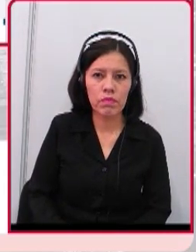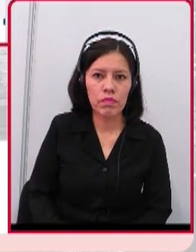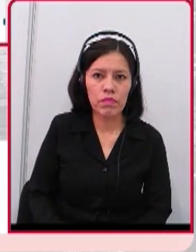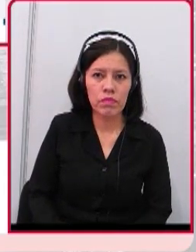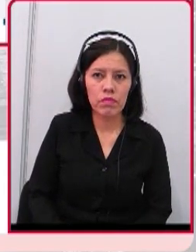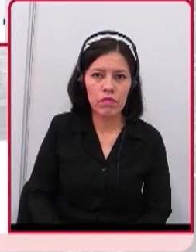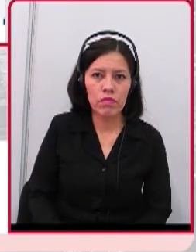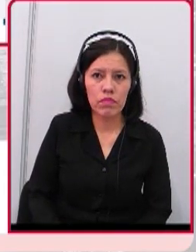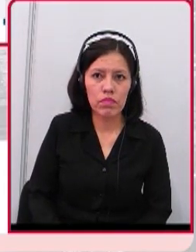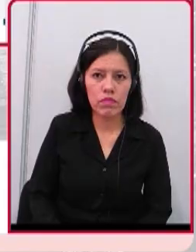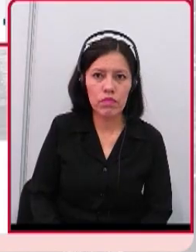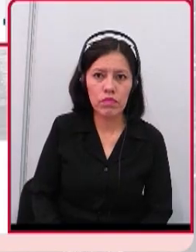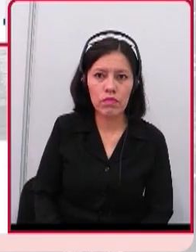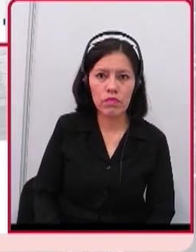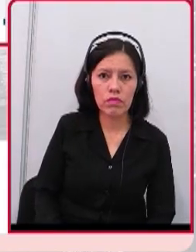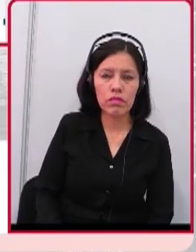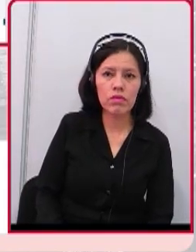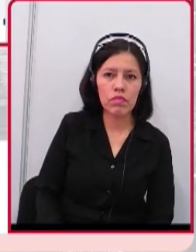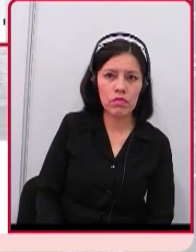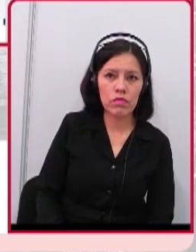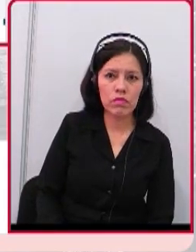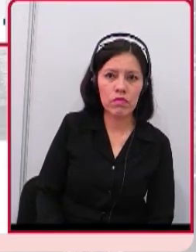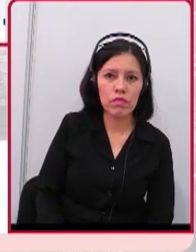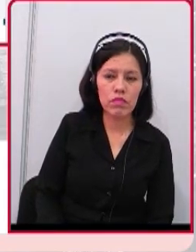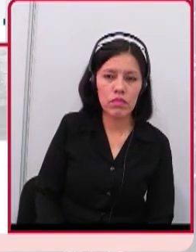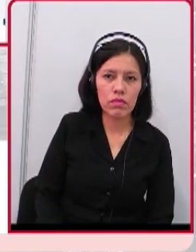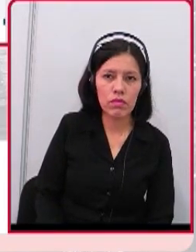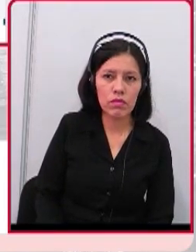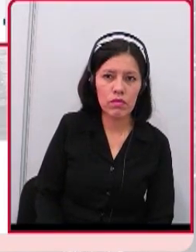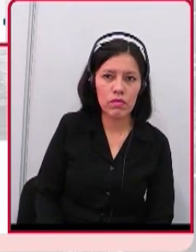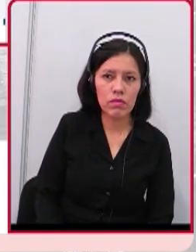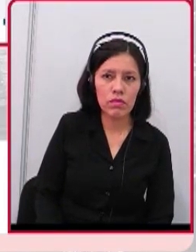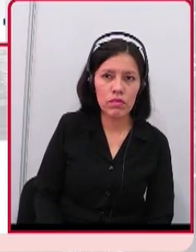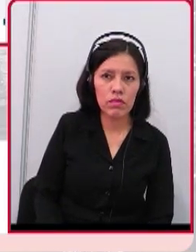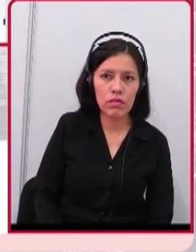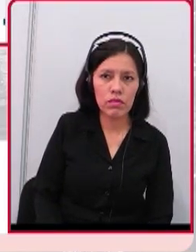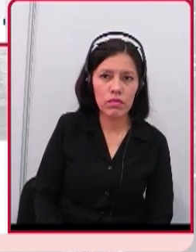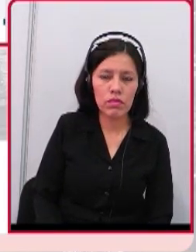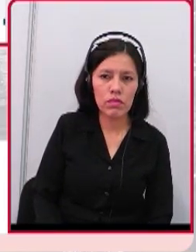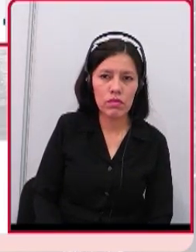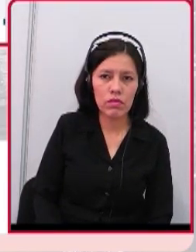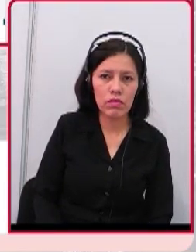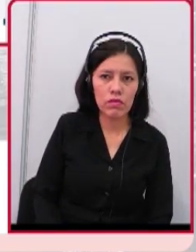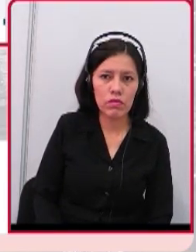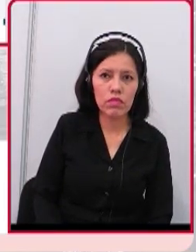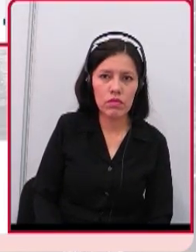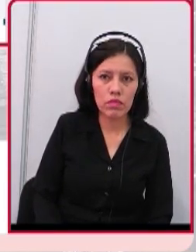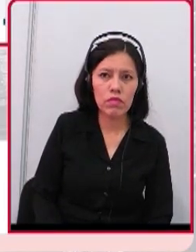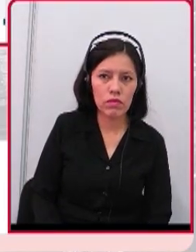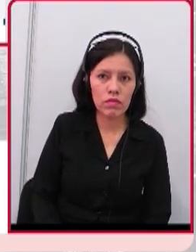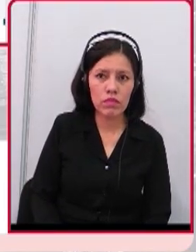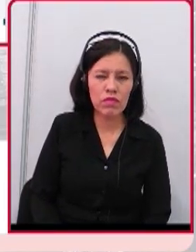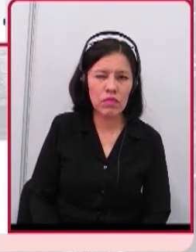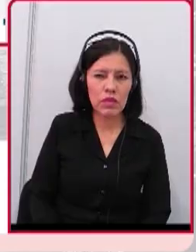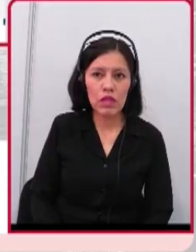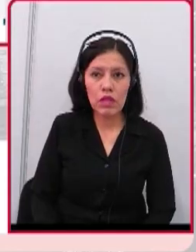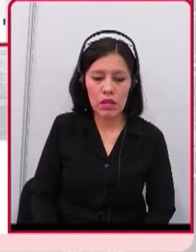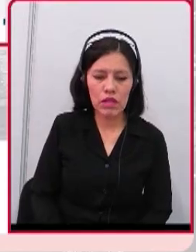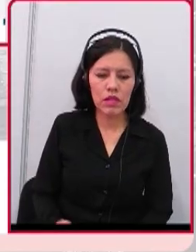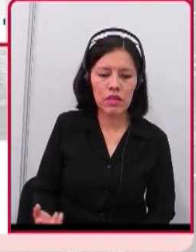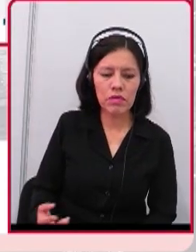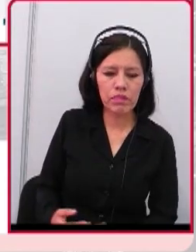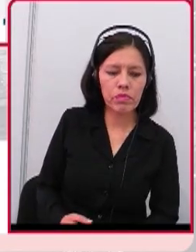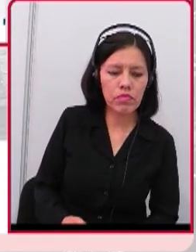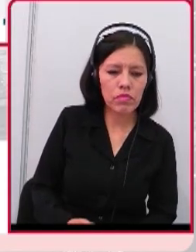de 13.500 toneladas día en promedio. Principalmente estamos en producción de minerales de cobre, ¿no? con algunos